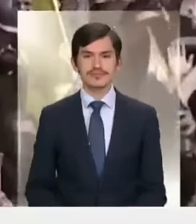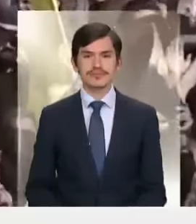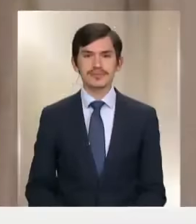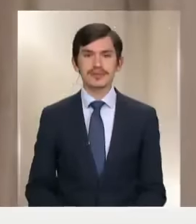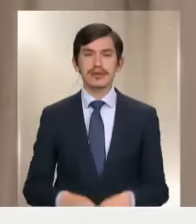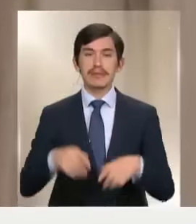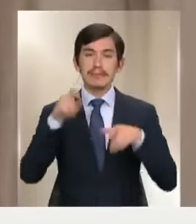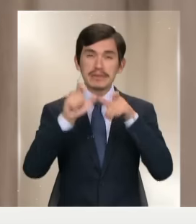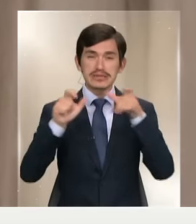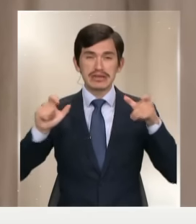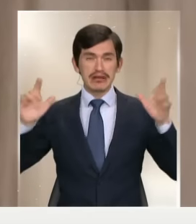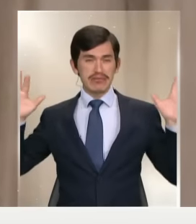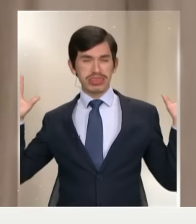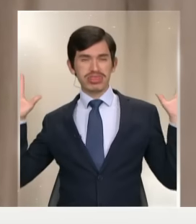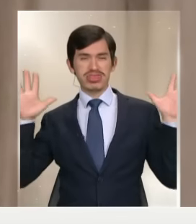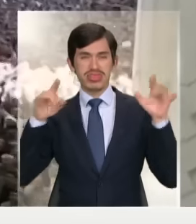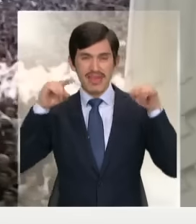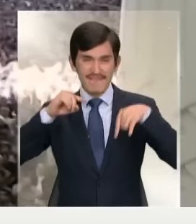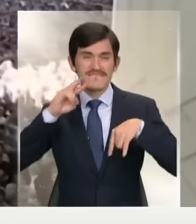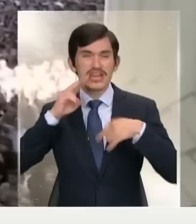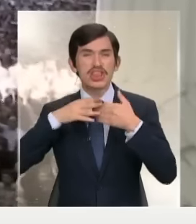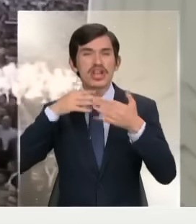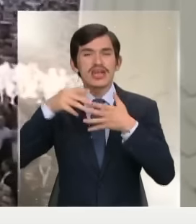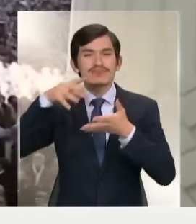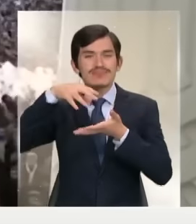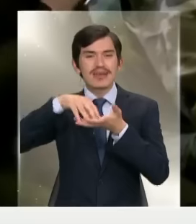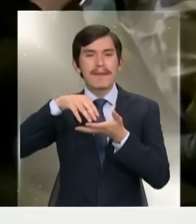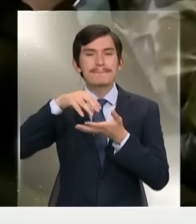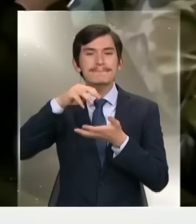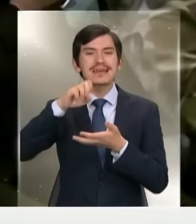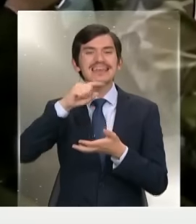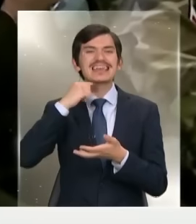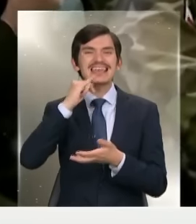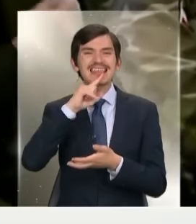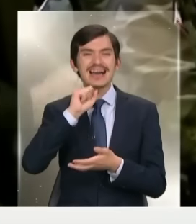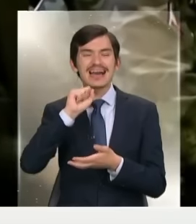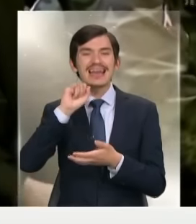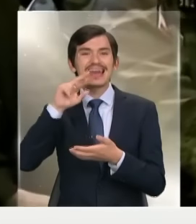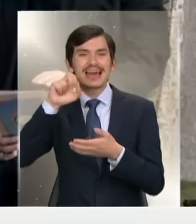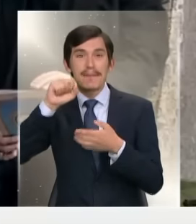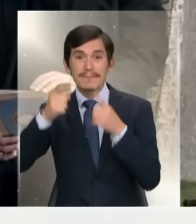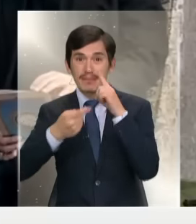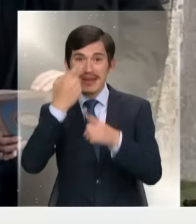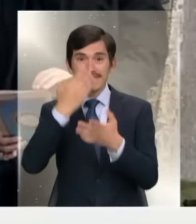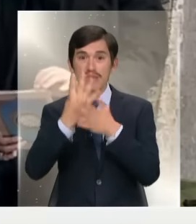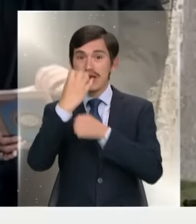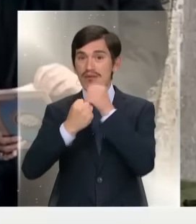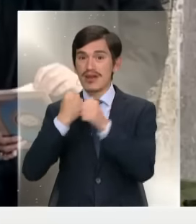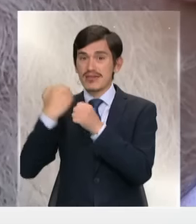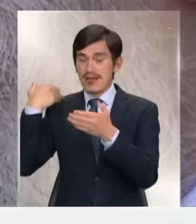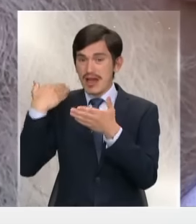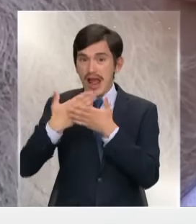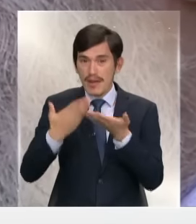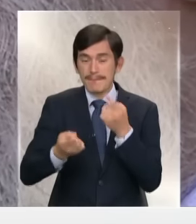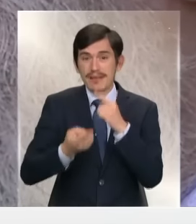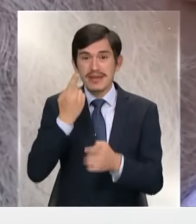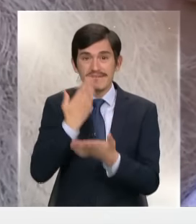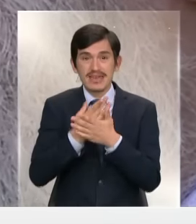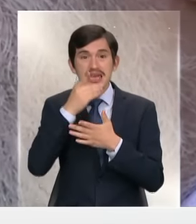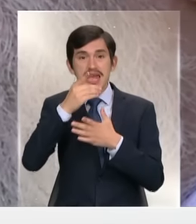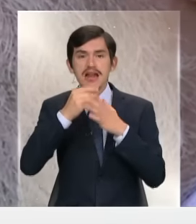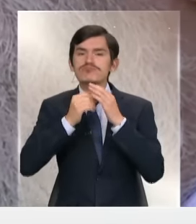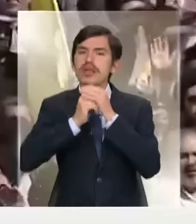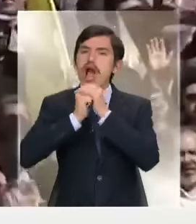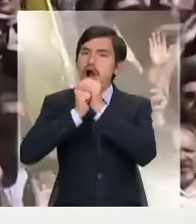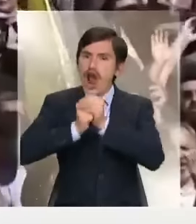Una multitud se juntó este viernes en la gran mezquita de Irán. Y es que por primera vez en 4 años, el líder supremo lideró la oración y